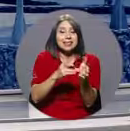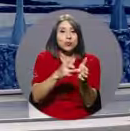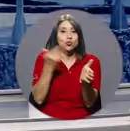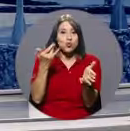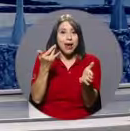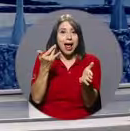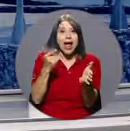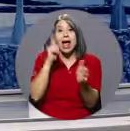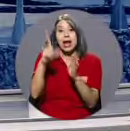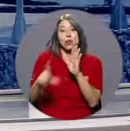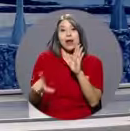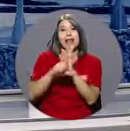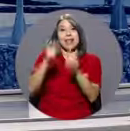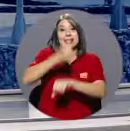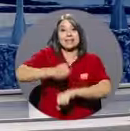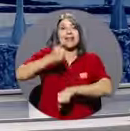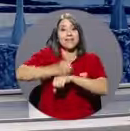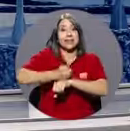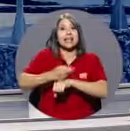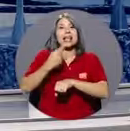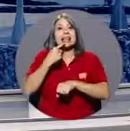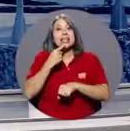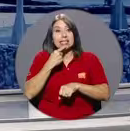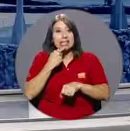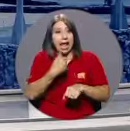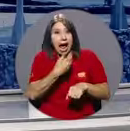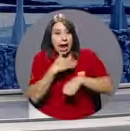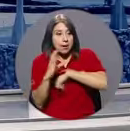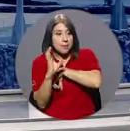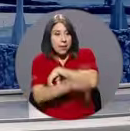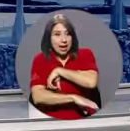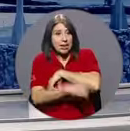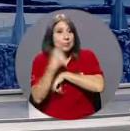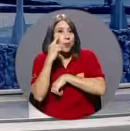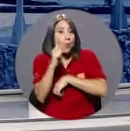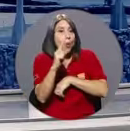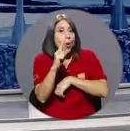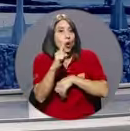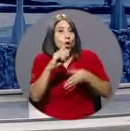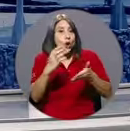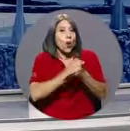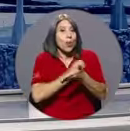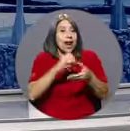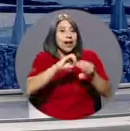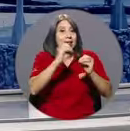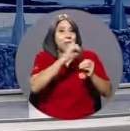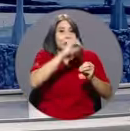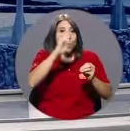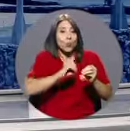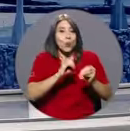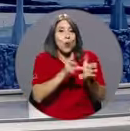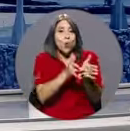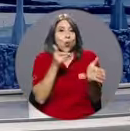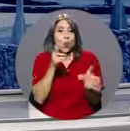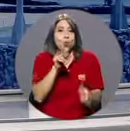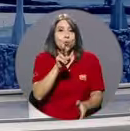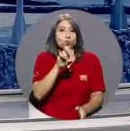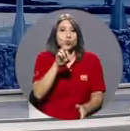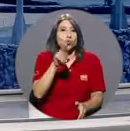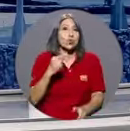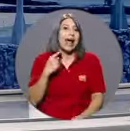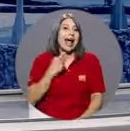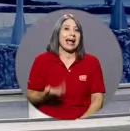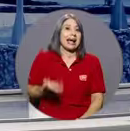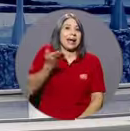una ley que establece que hay penalizaciones por tasas de usura, pero no sabemos qué es usura. Entonces ahí es donde hay que definir un